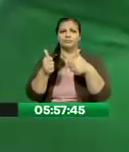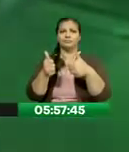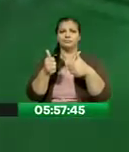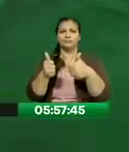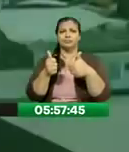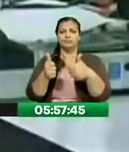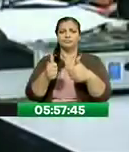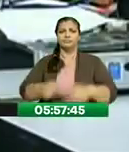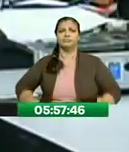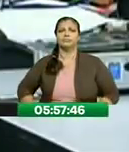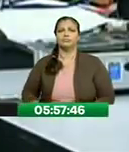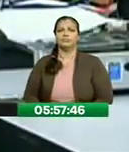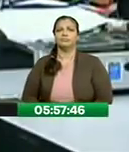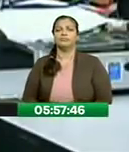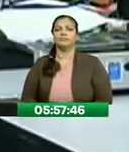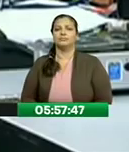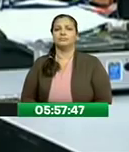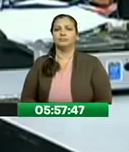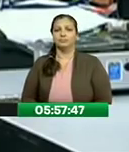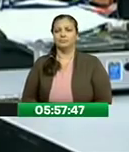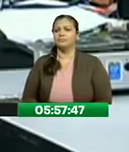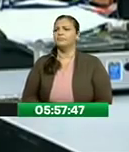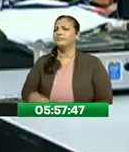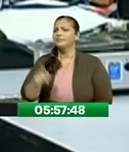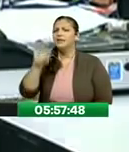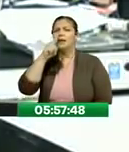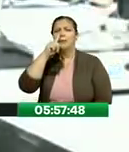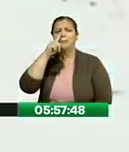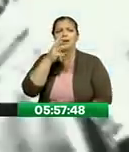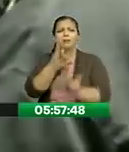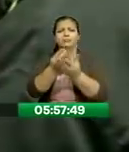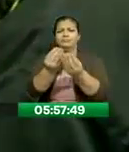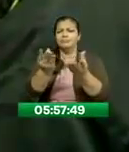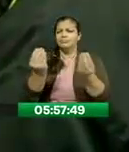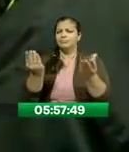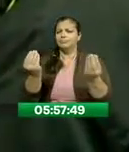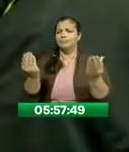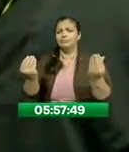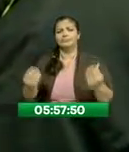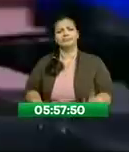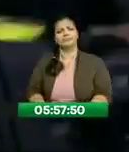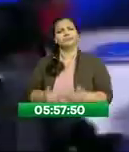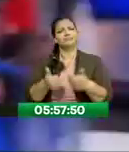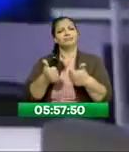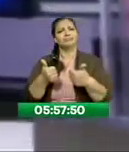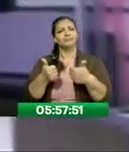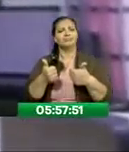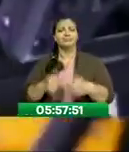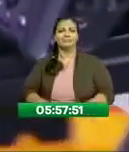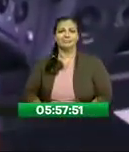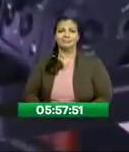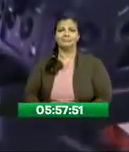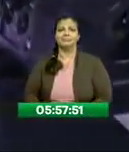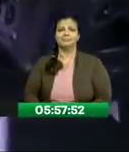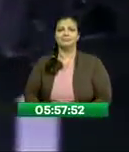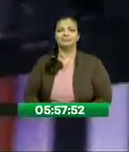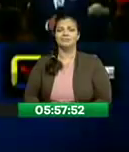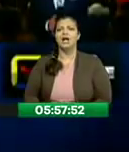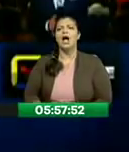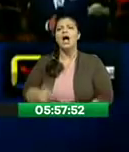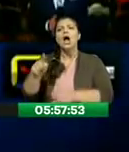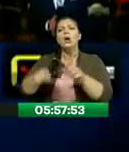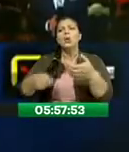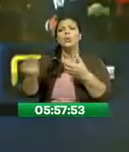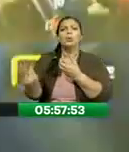extremo al otro extremo, tenemos personas gratas que han hecho su paso por este canal, otras personas